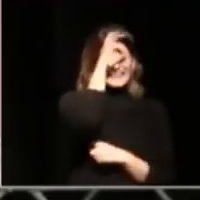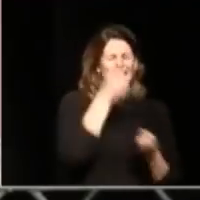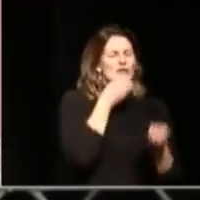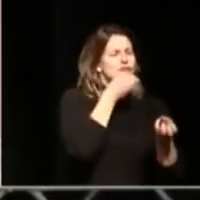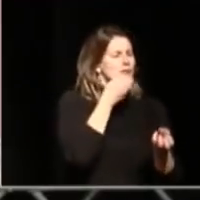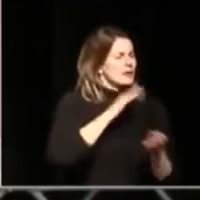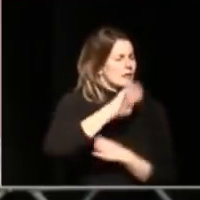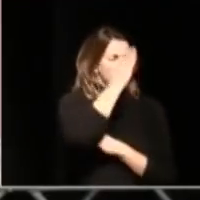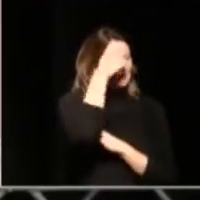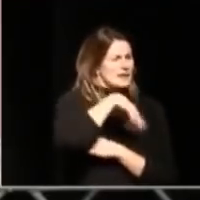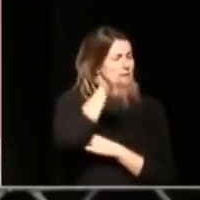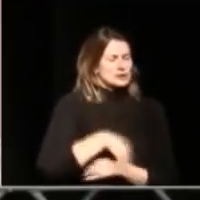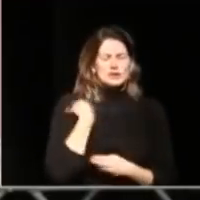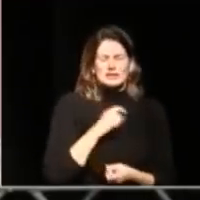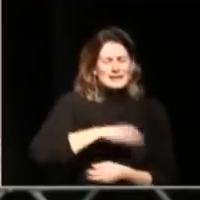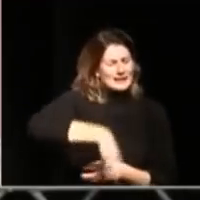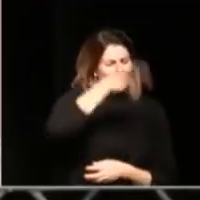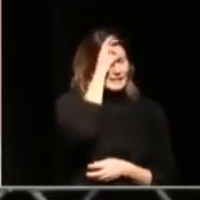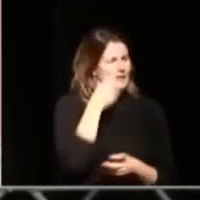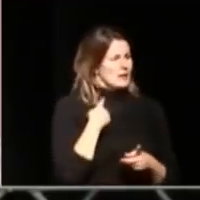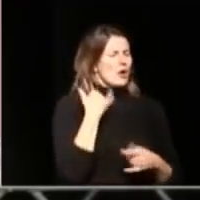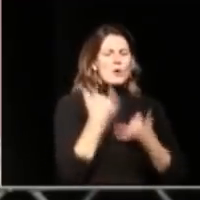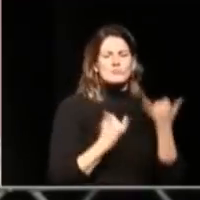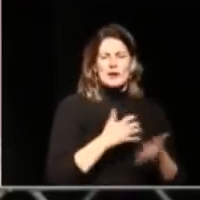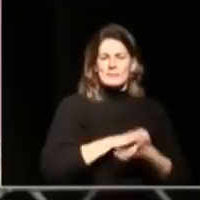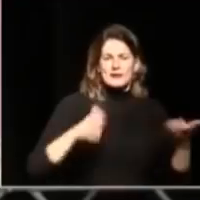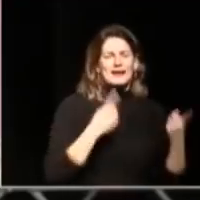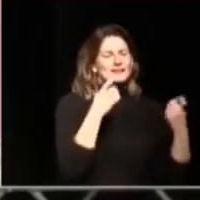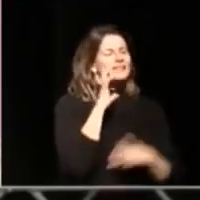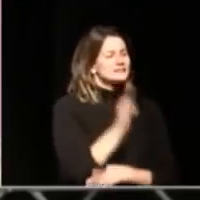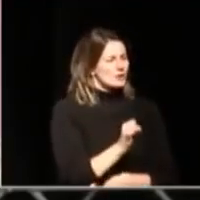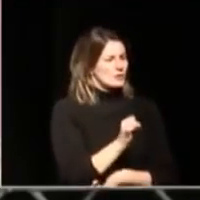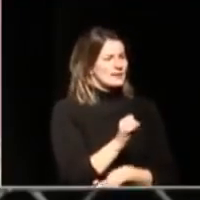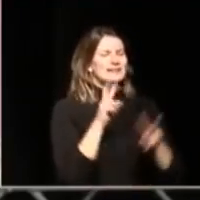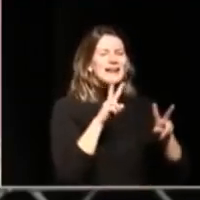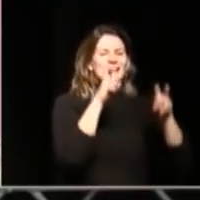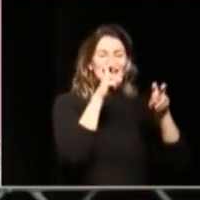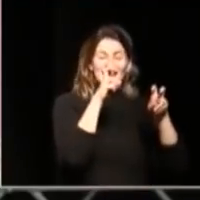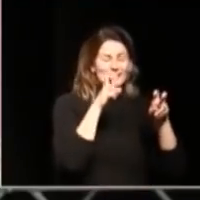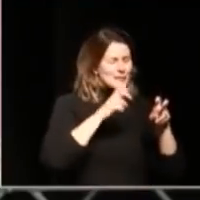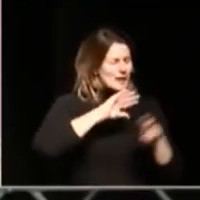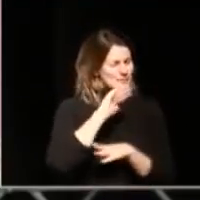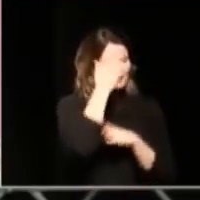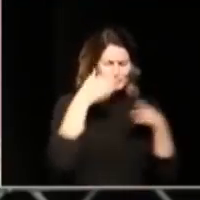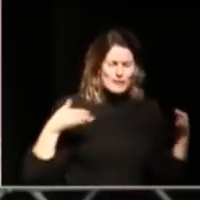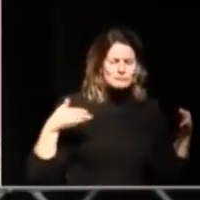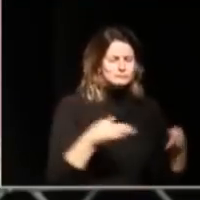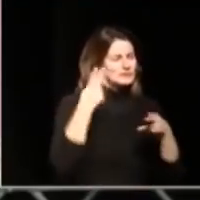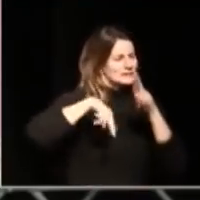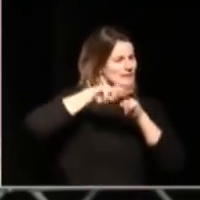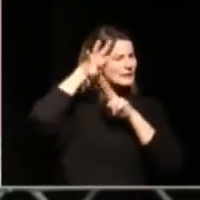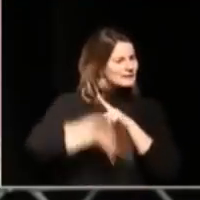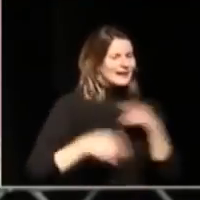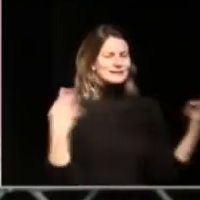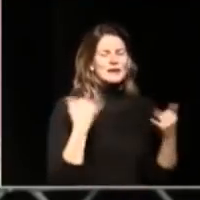Cataluña, revela uno de los grandes dramas de este país. Hace falta un gobierno que ponga en el eje de las políticas de la Generalitat